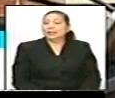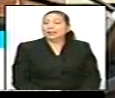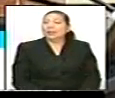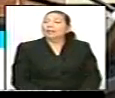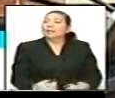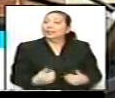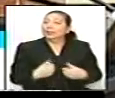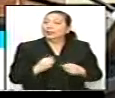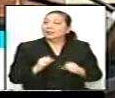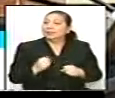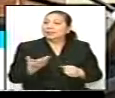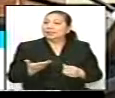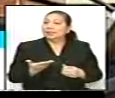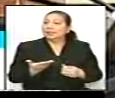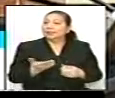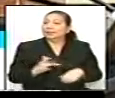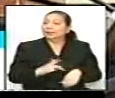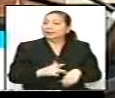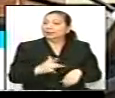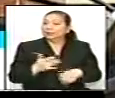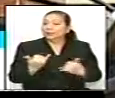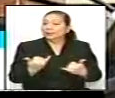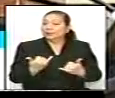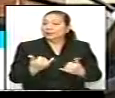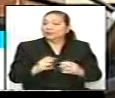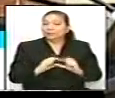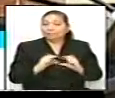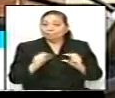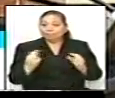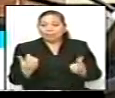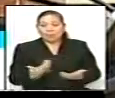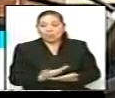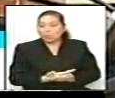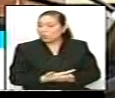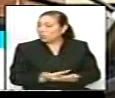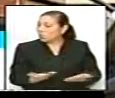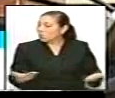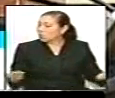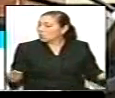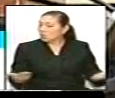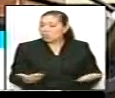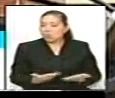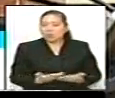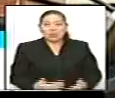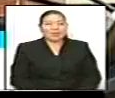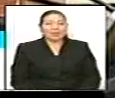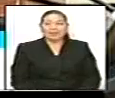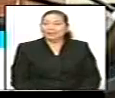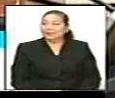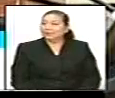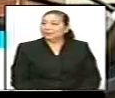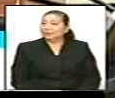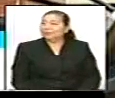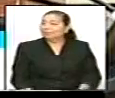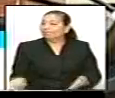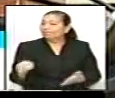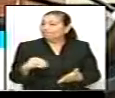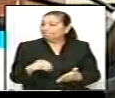debe considerar que la intangibilidad de la faja marginal no existe para el río Rímac. Se han